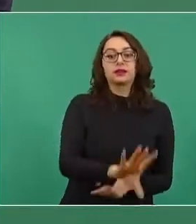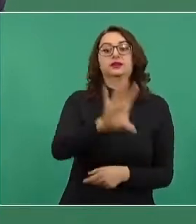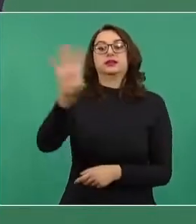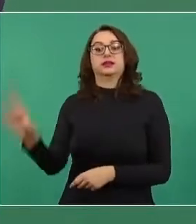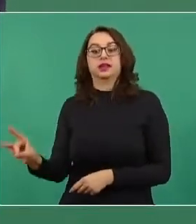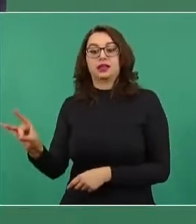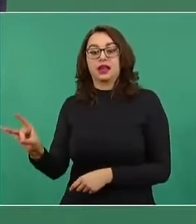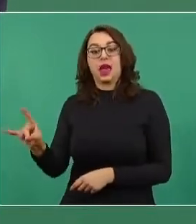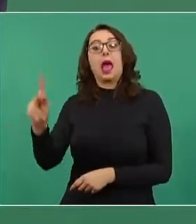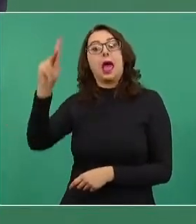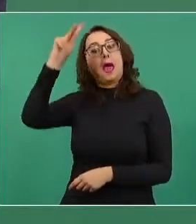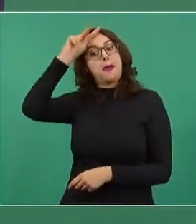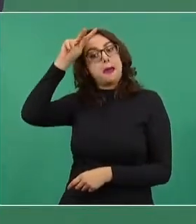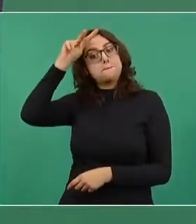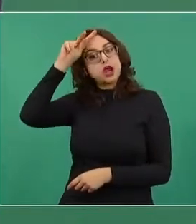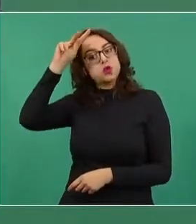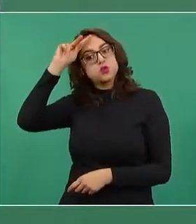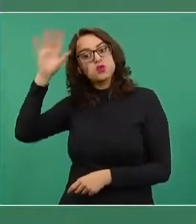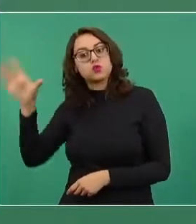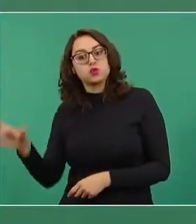a comprarle el gas